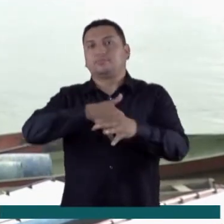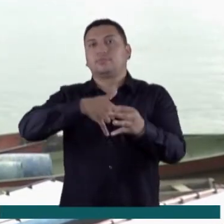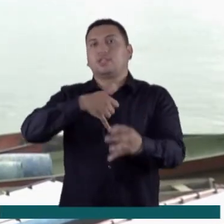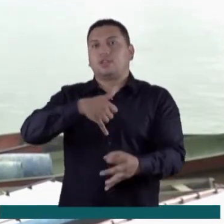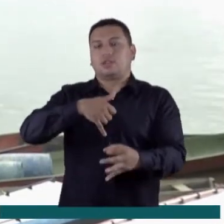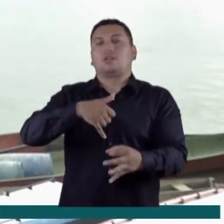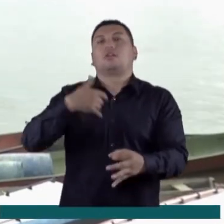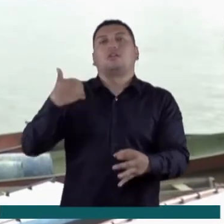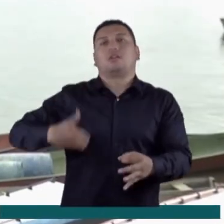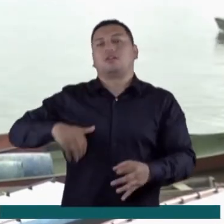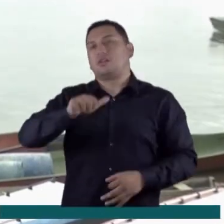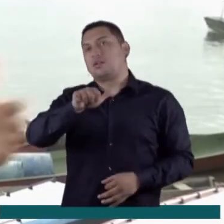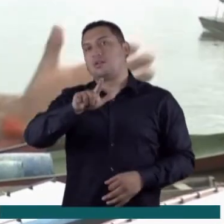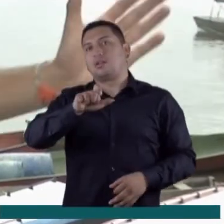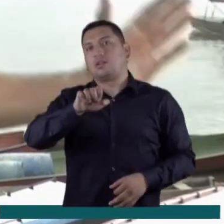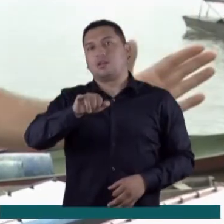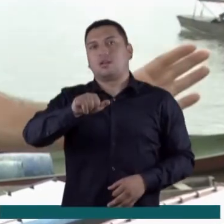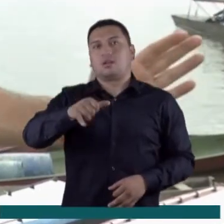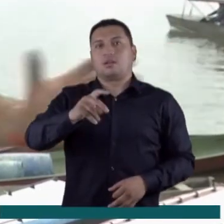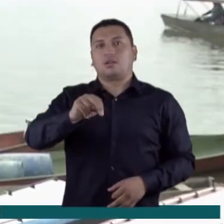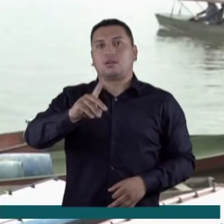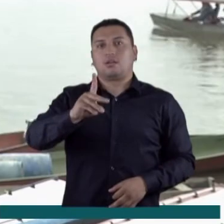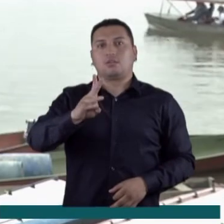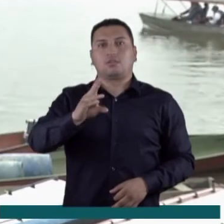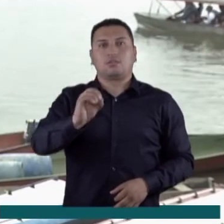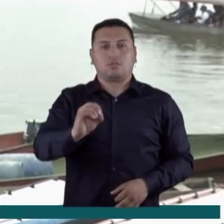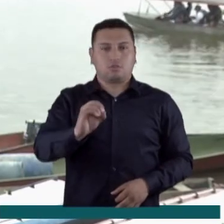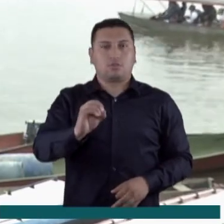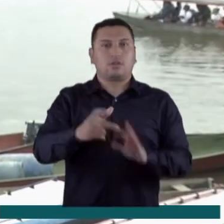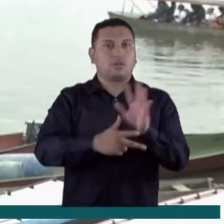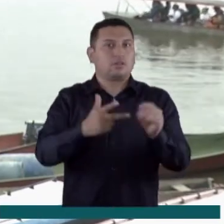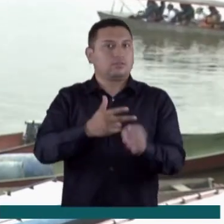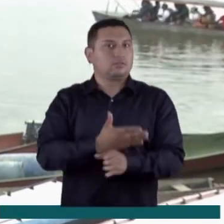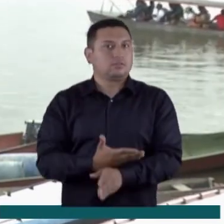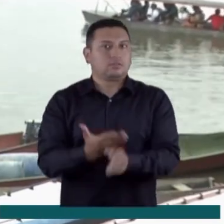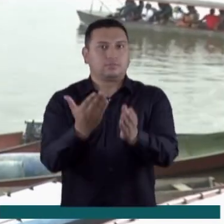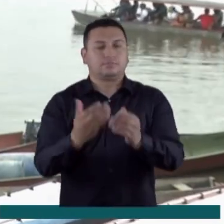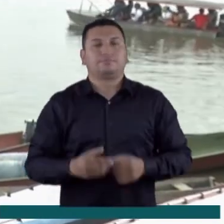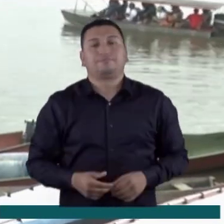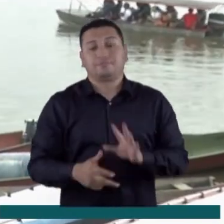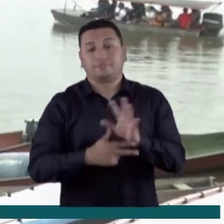momento es toda la información desde el puerto de Inírida, Alejandro Mejía, Enlace 13.